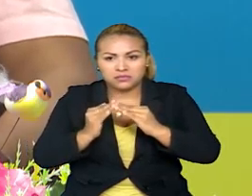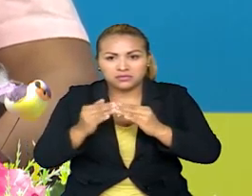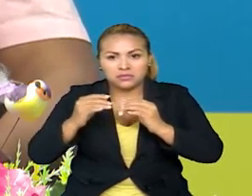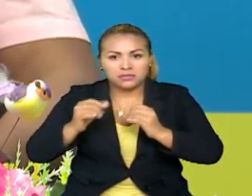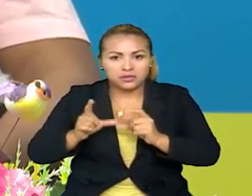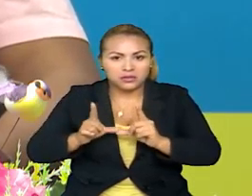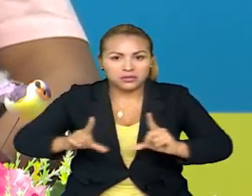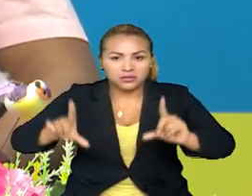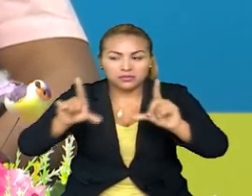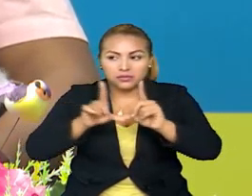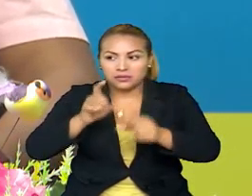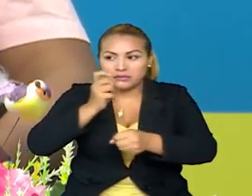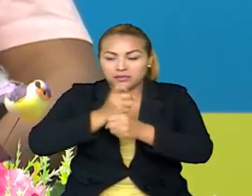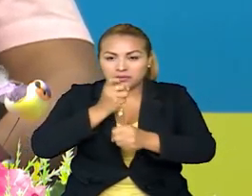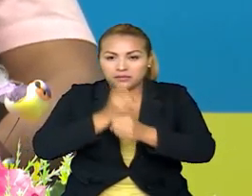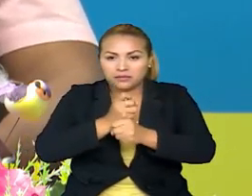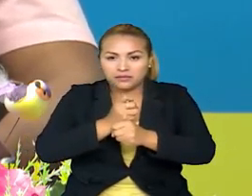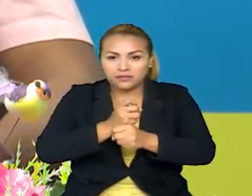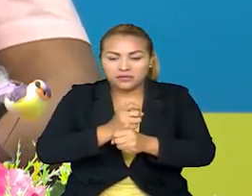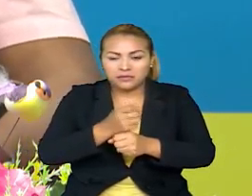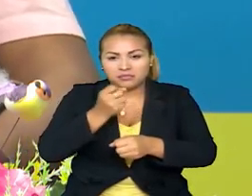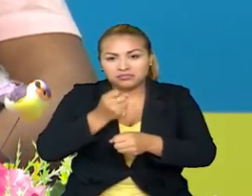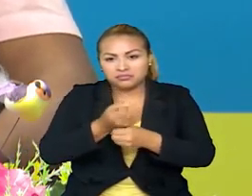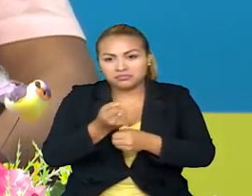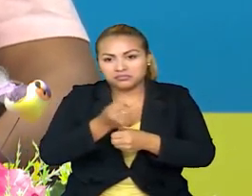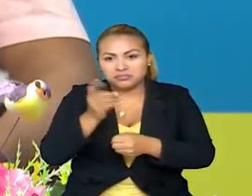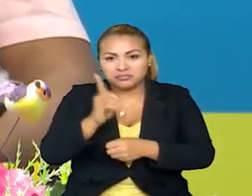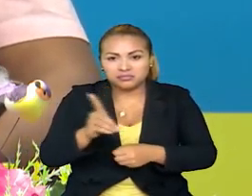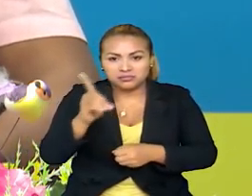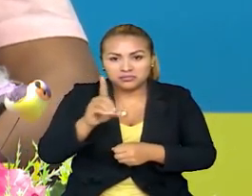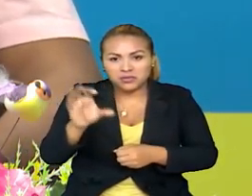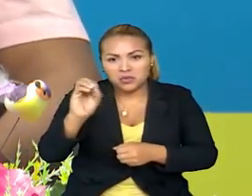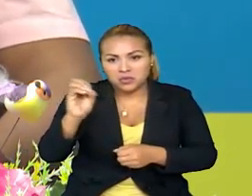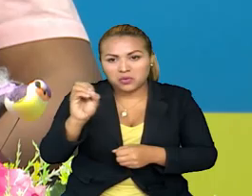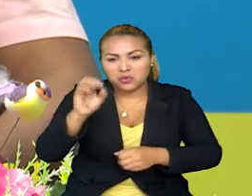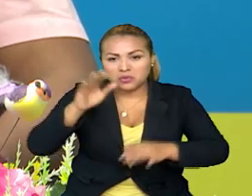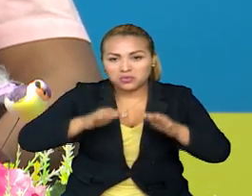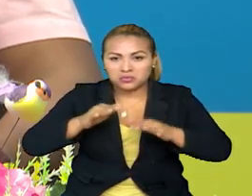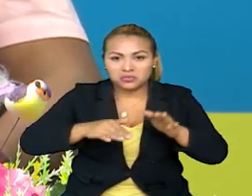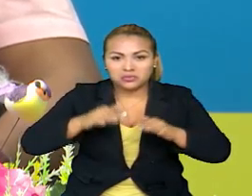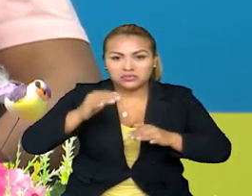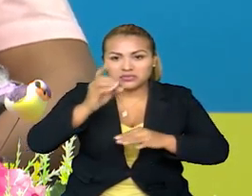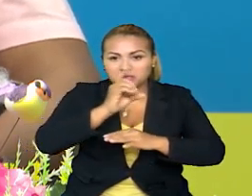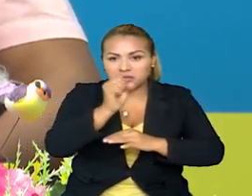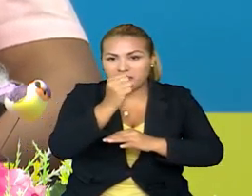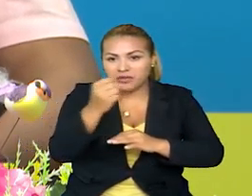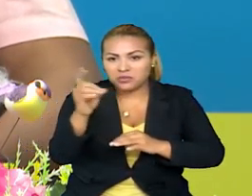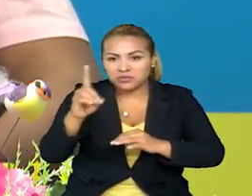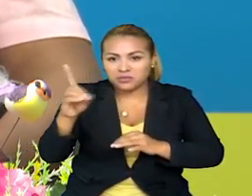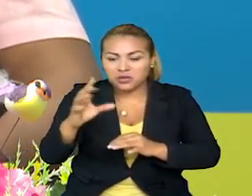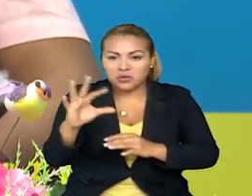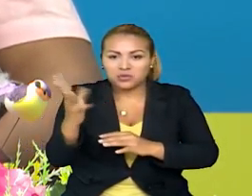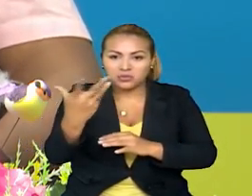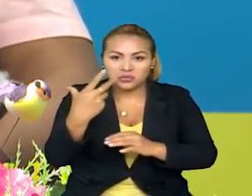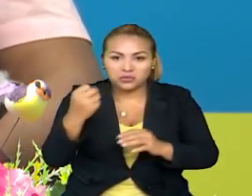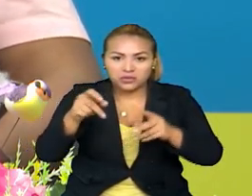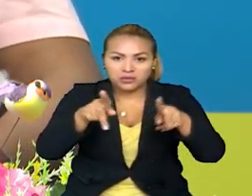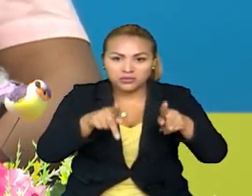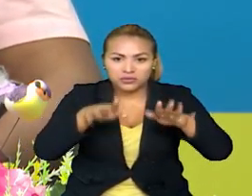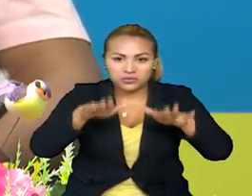trabaje un día domingo por ejemplo un día sábado un día en que todo el mundo la comunidad esté